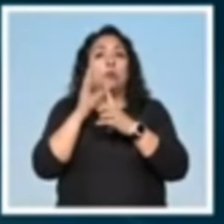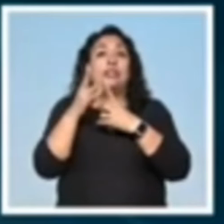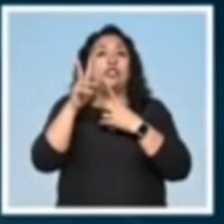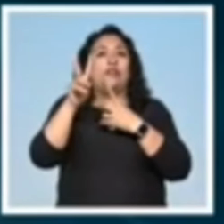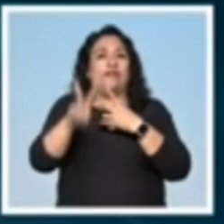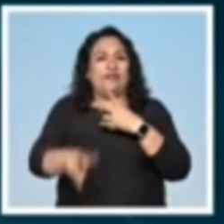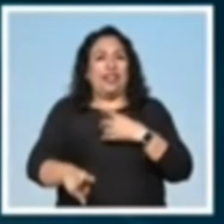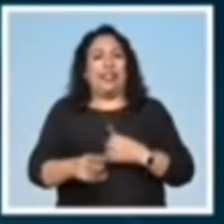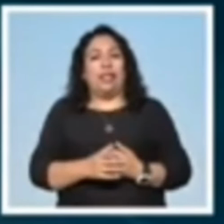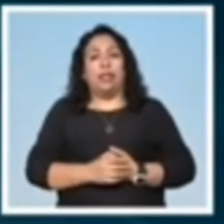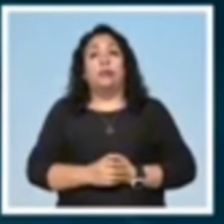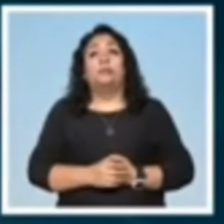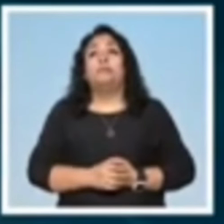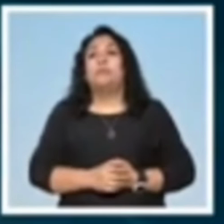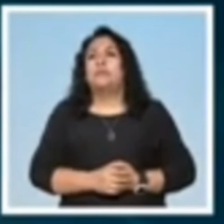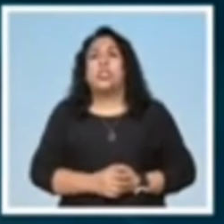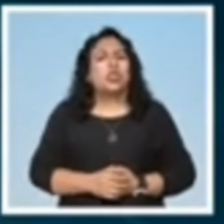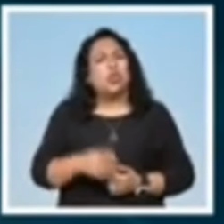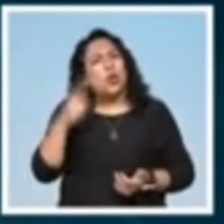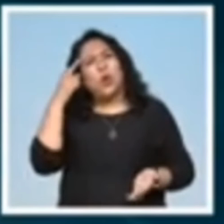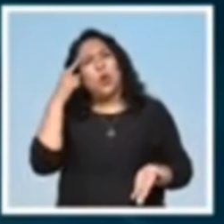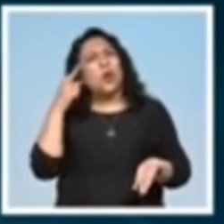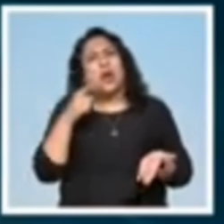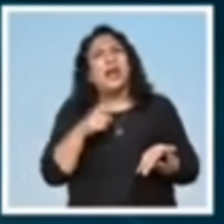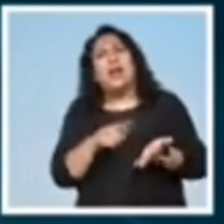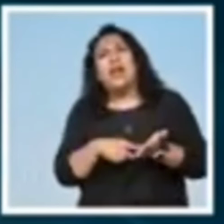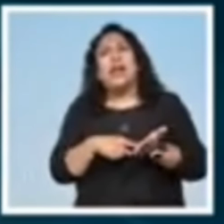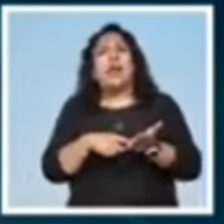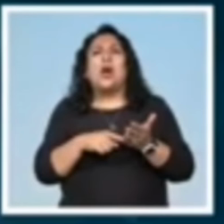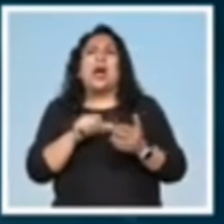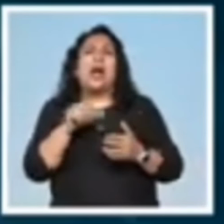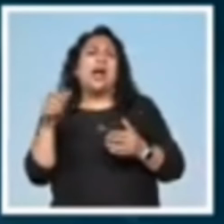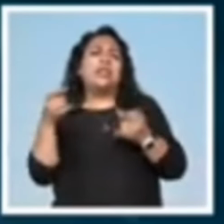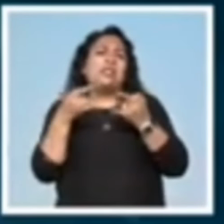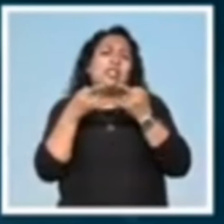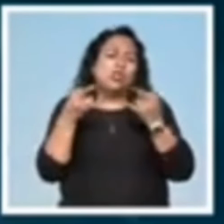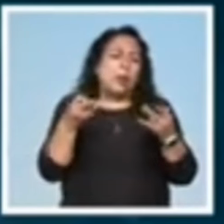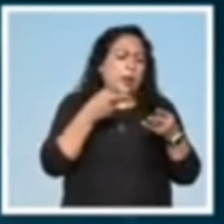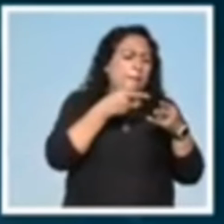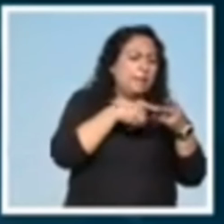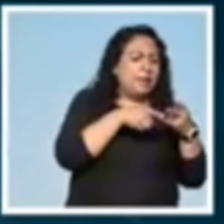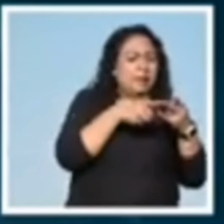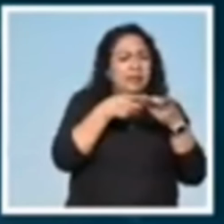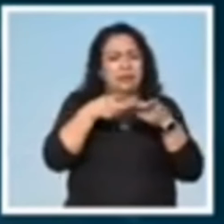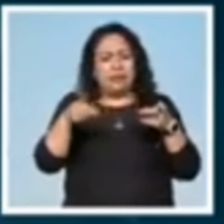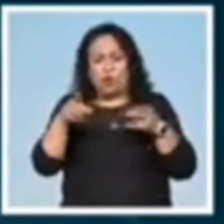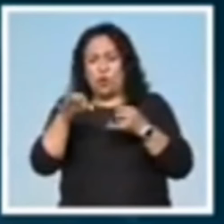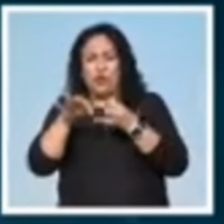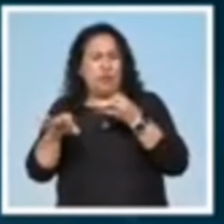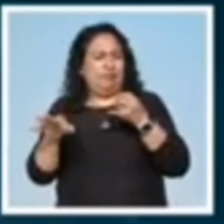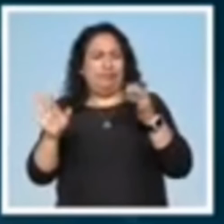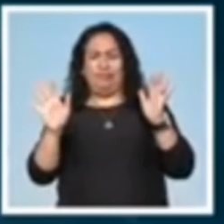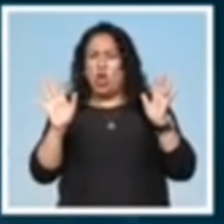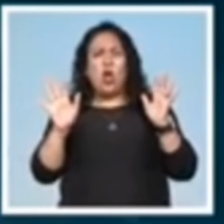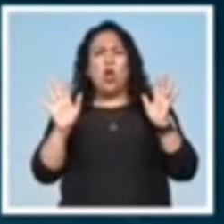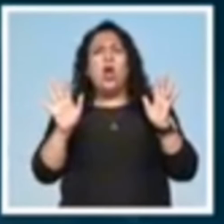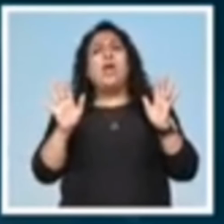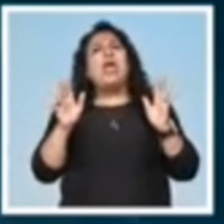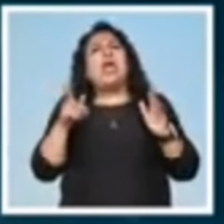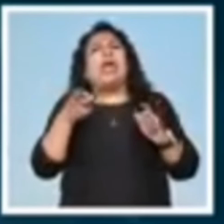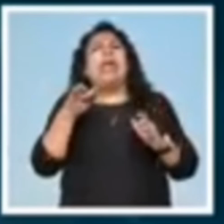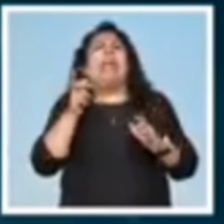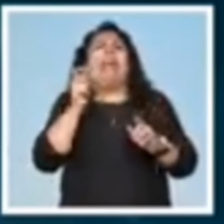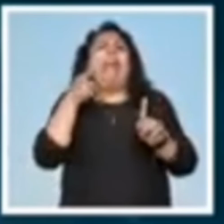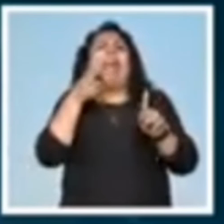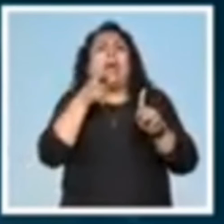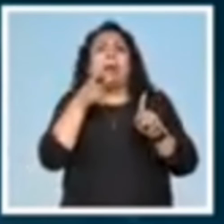la verdad no creo que se llegue a no se cuenta una historia de inicio desarrollo final son más bien reflexiones que nos